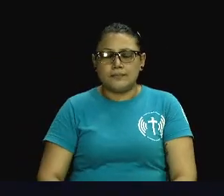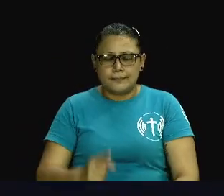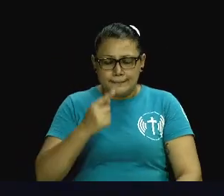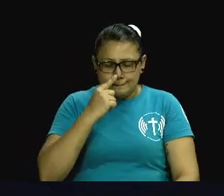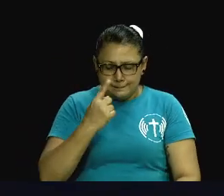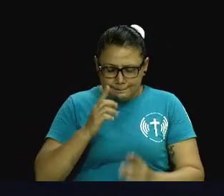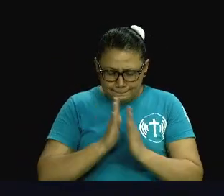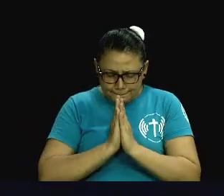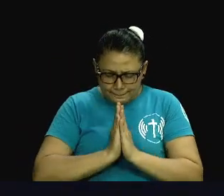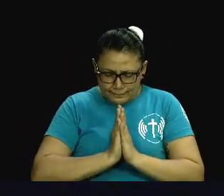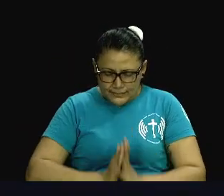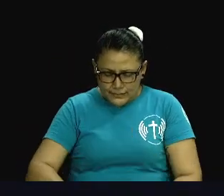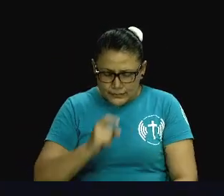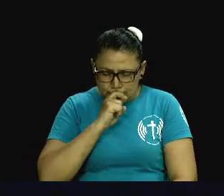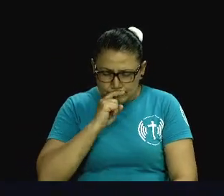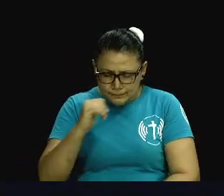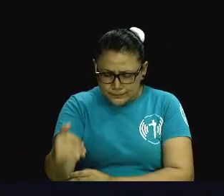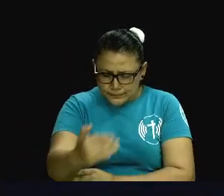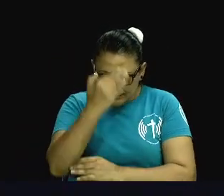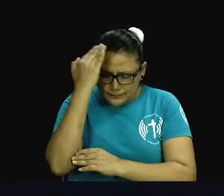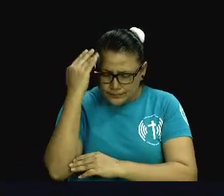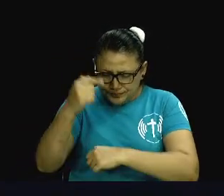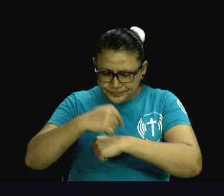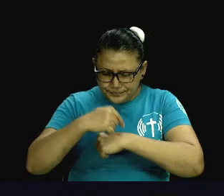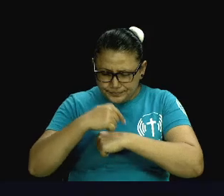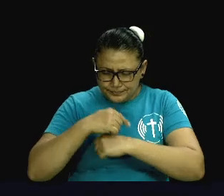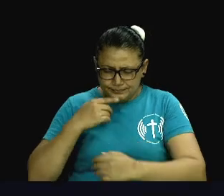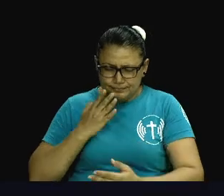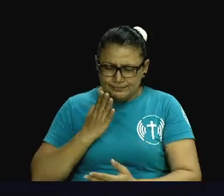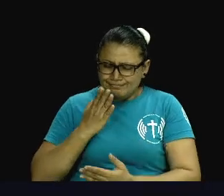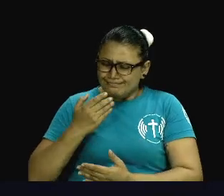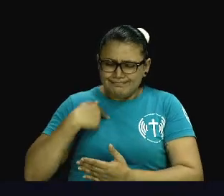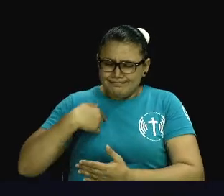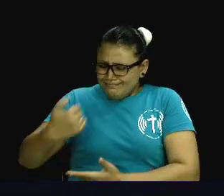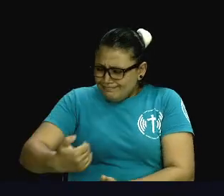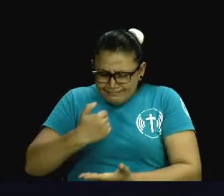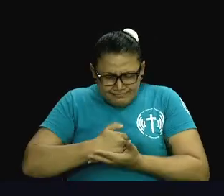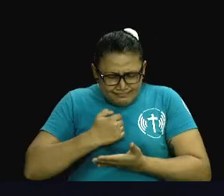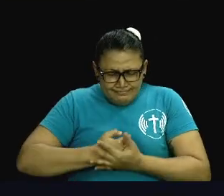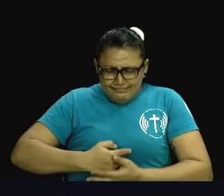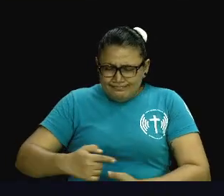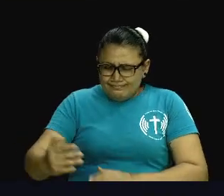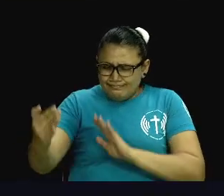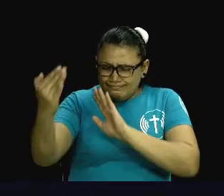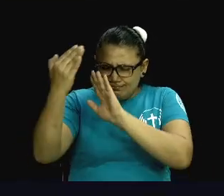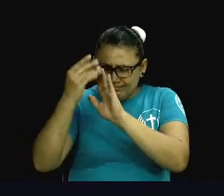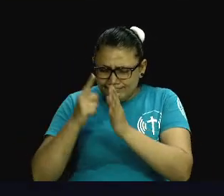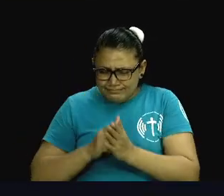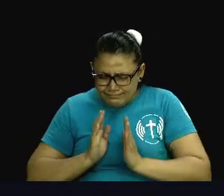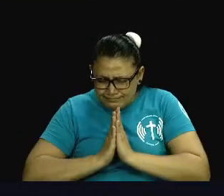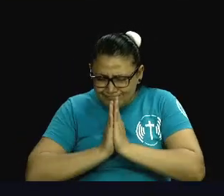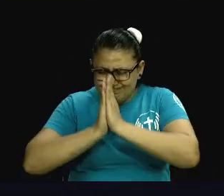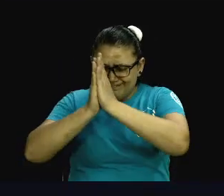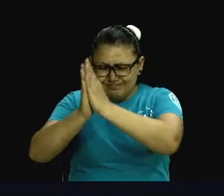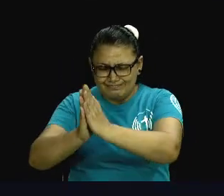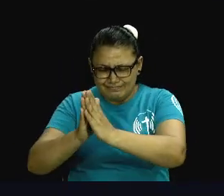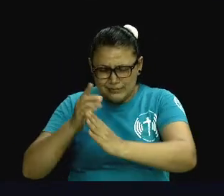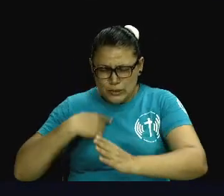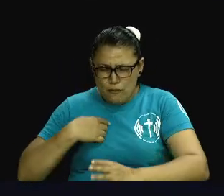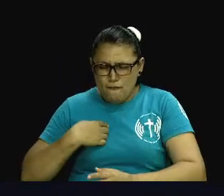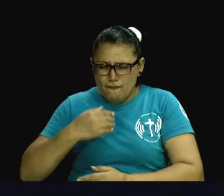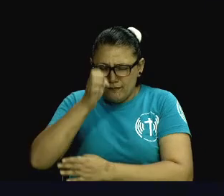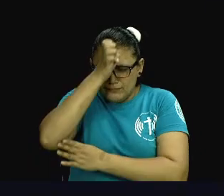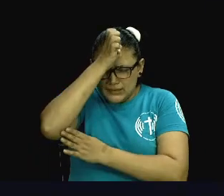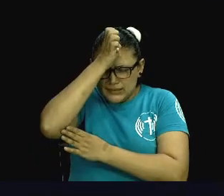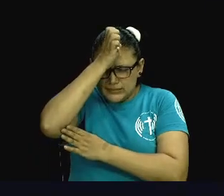orar padre celestial a esta ahora venimos ante ti señor para pedir perdón por nuestras faltas